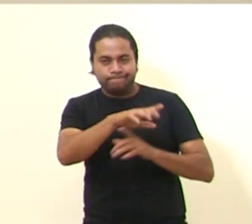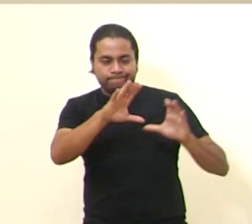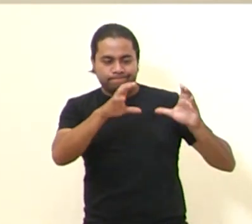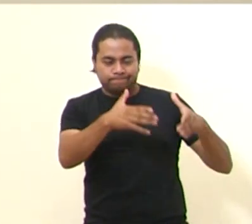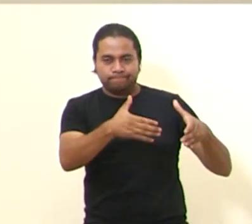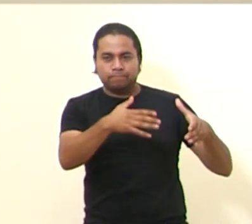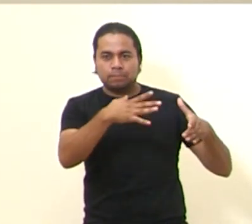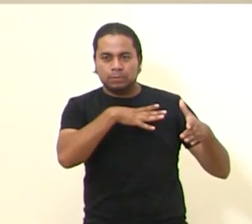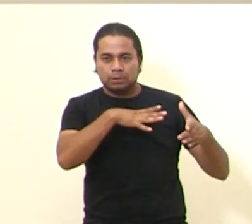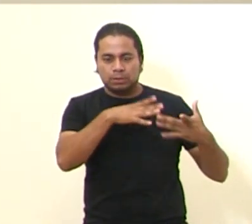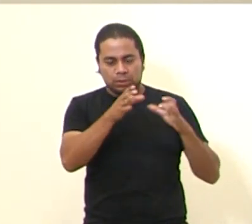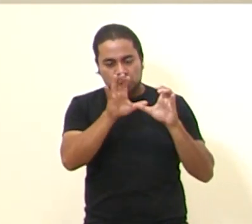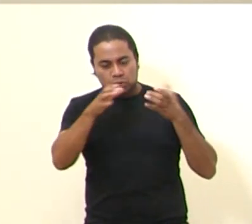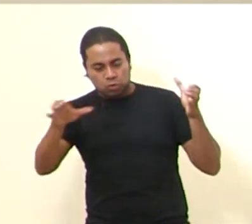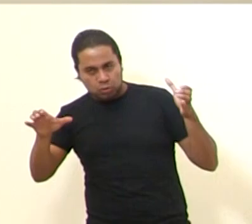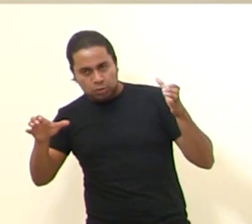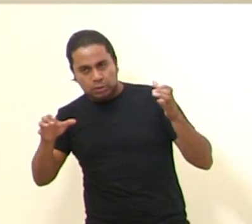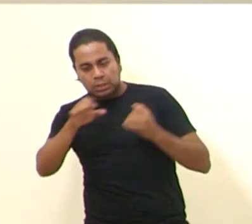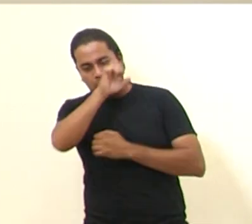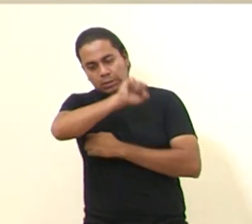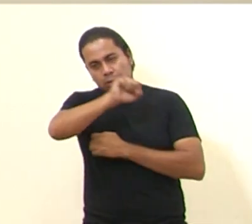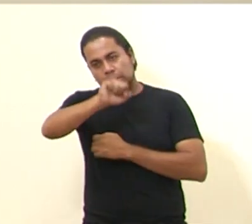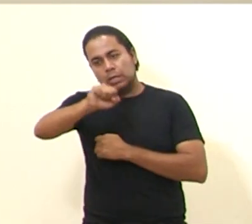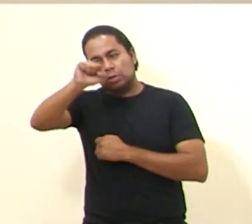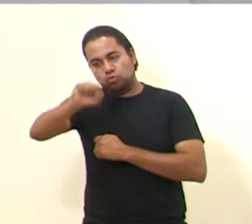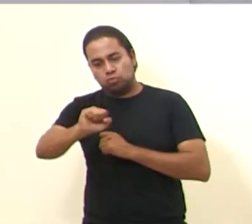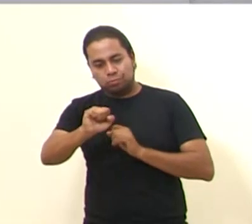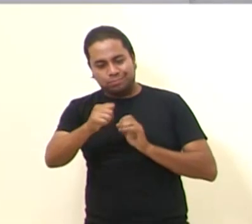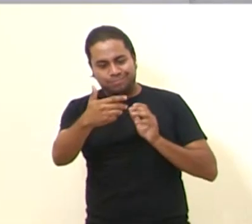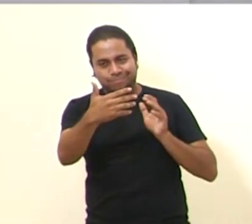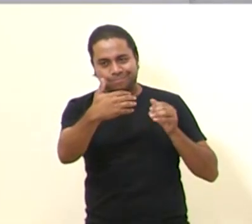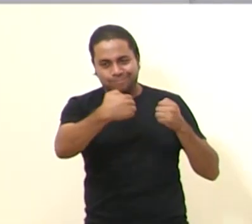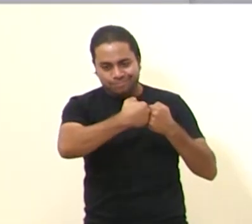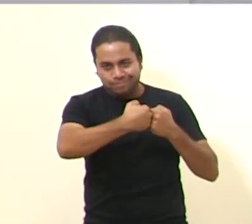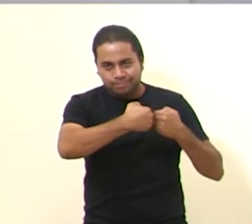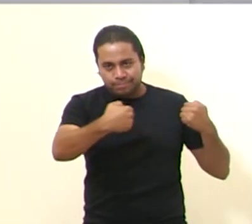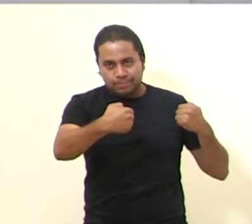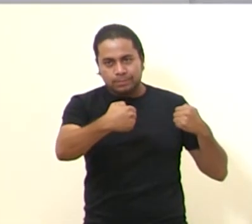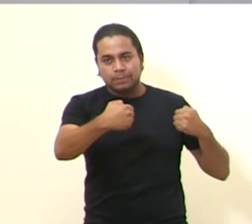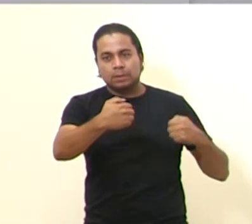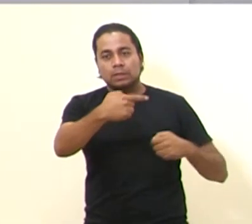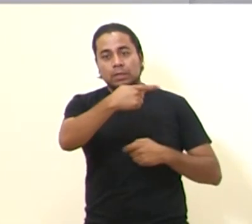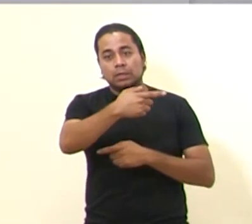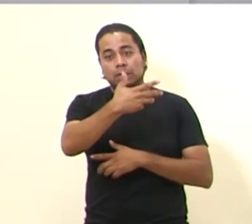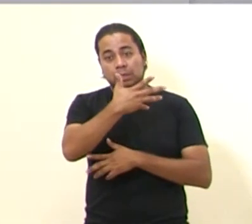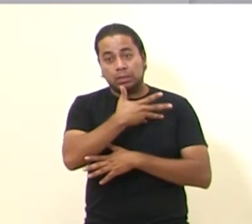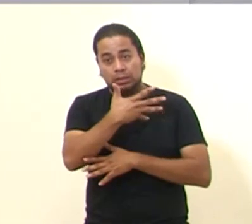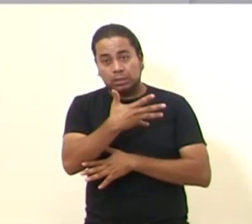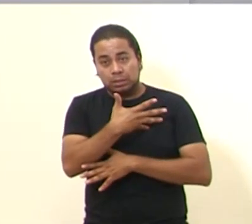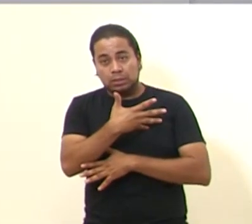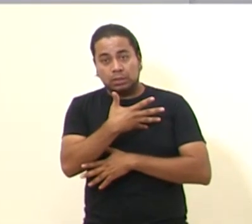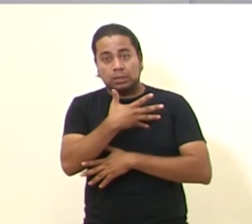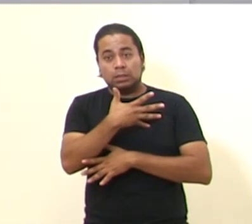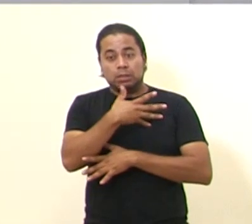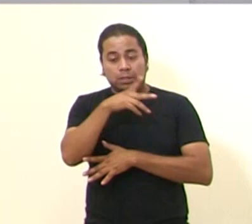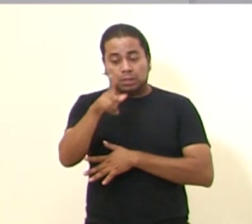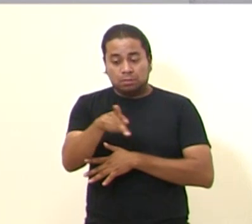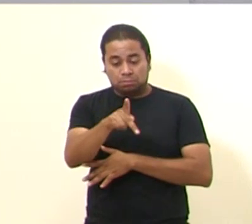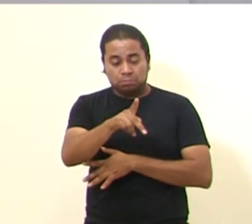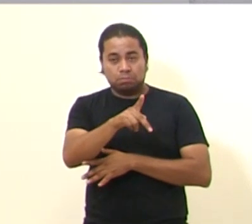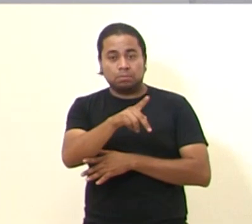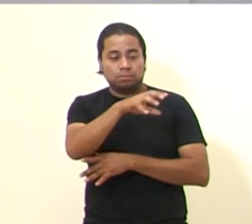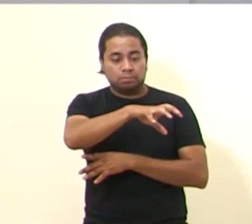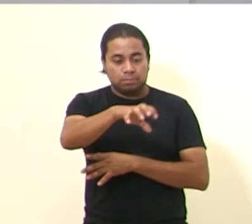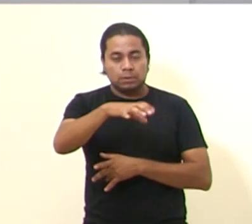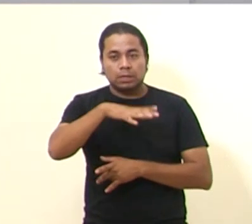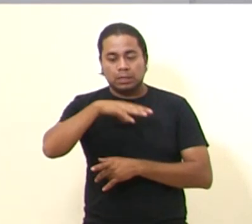se unen la costa y la Sierra Sur. Las agencias de San Pedro Amuzgos son San